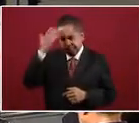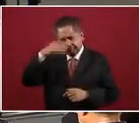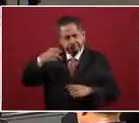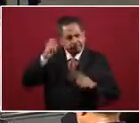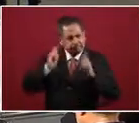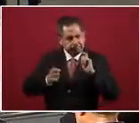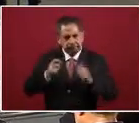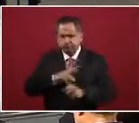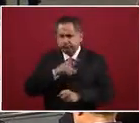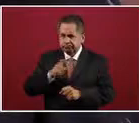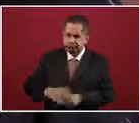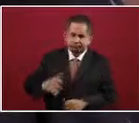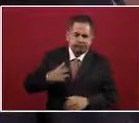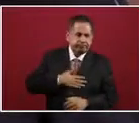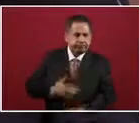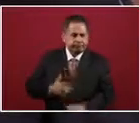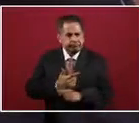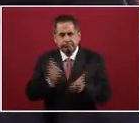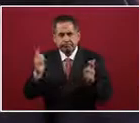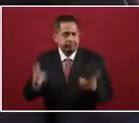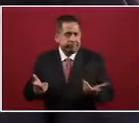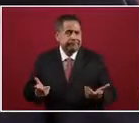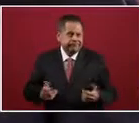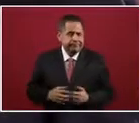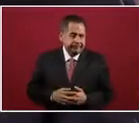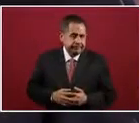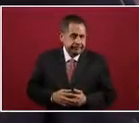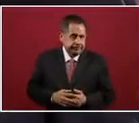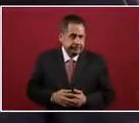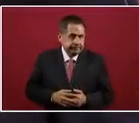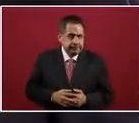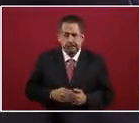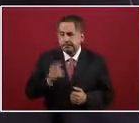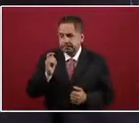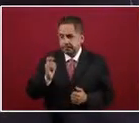nuestras libertades. Entonces,